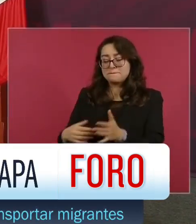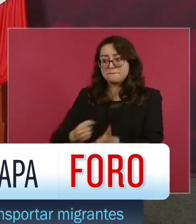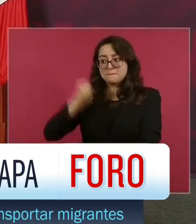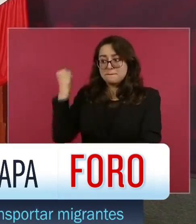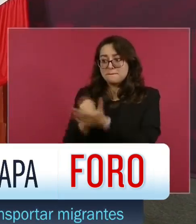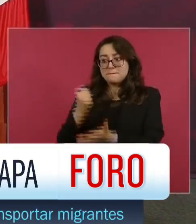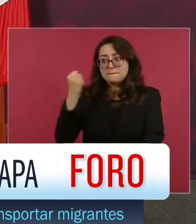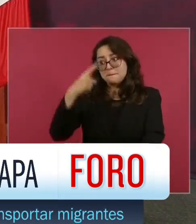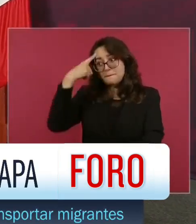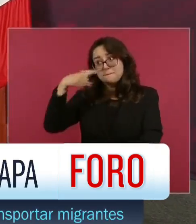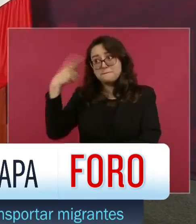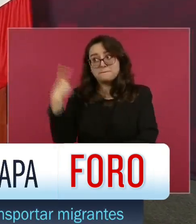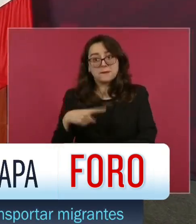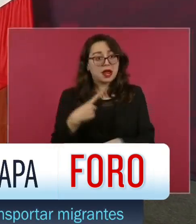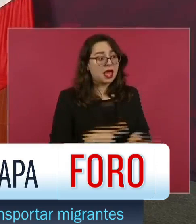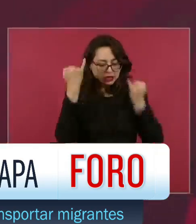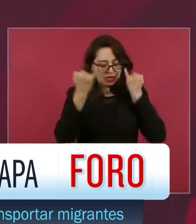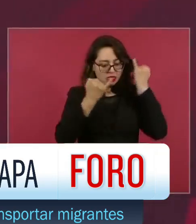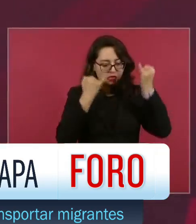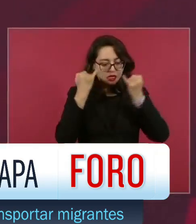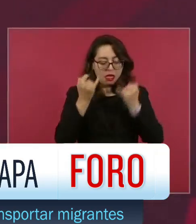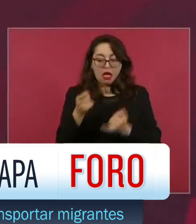Ayotzinapa.